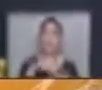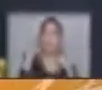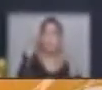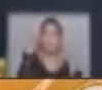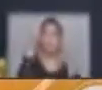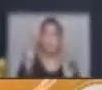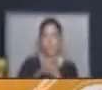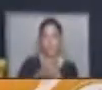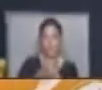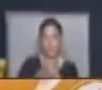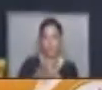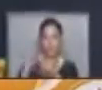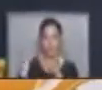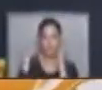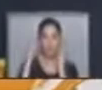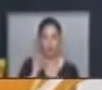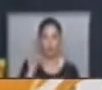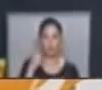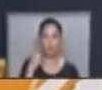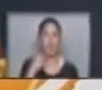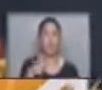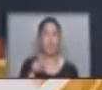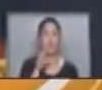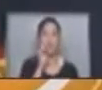legítima, o sea, es legítima y tiene,